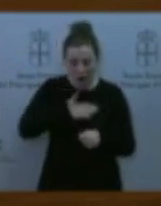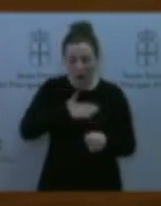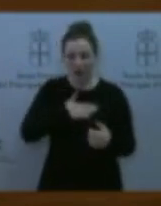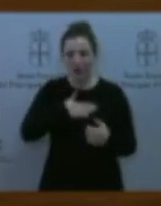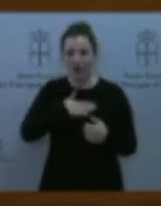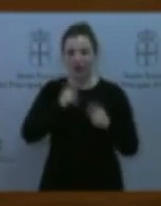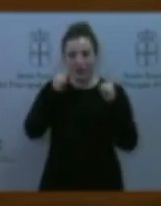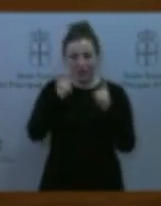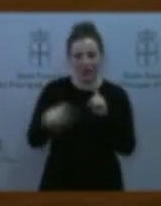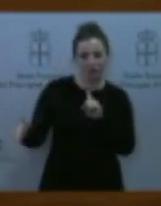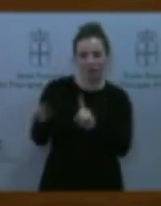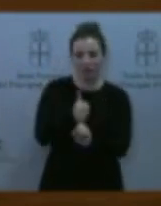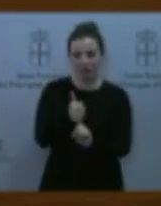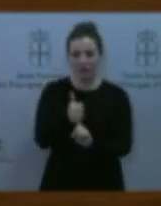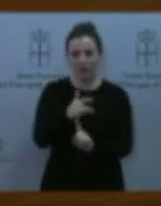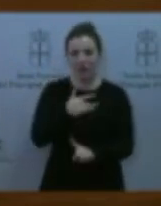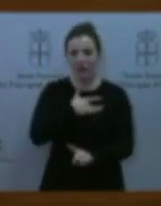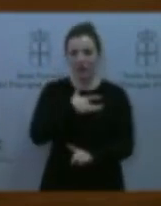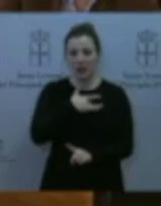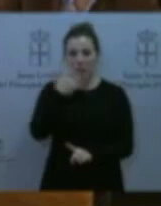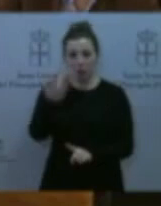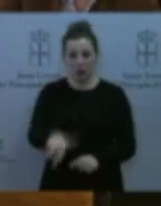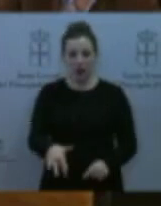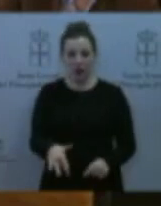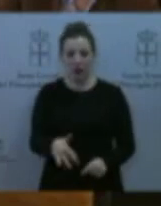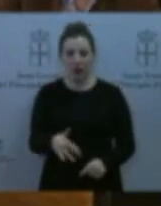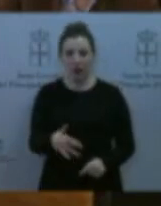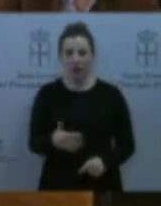no siga siendo legal en Asturias. Muchísimas gracias.